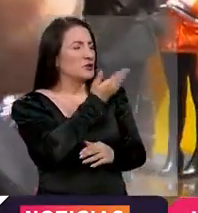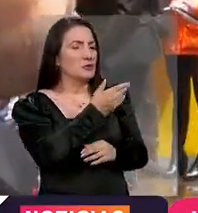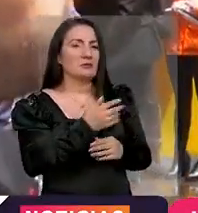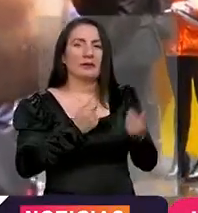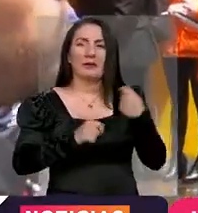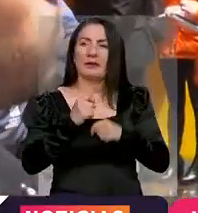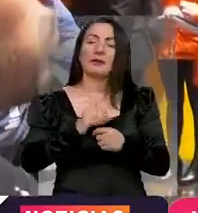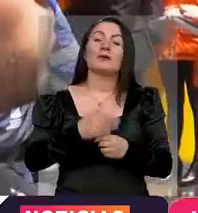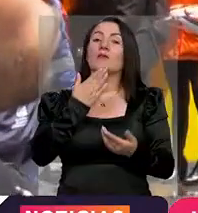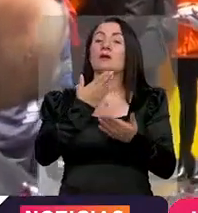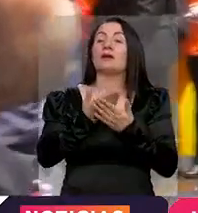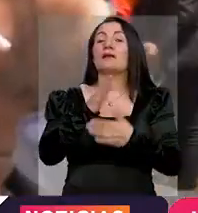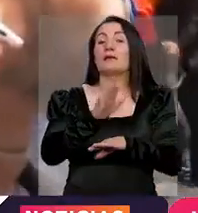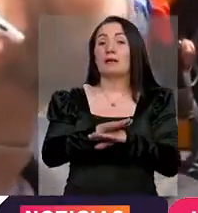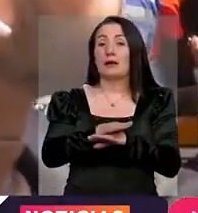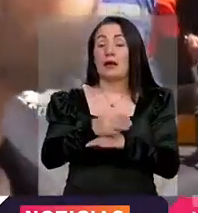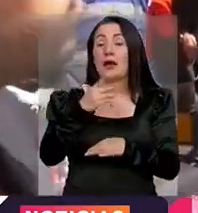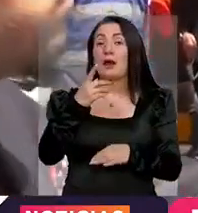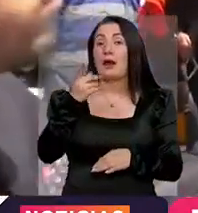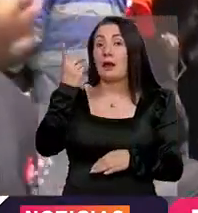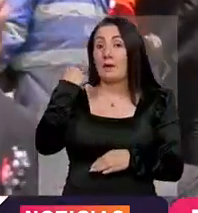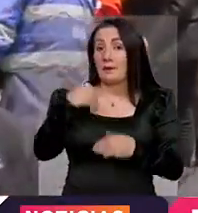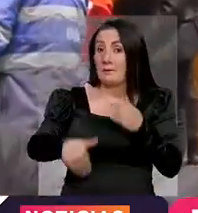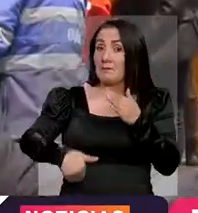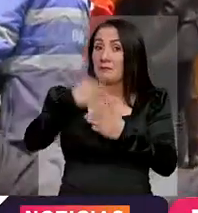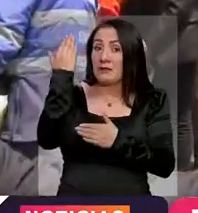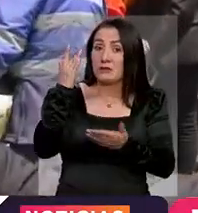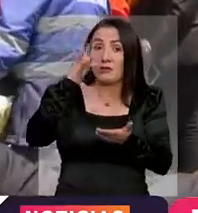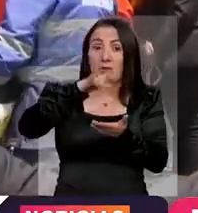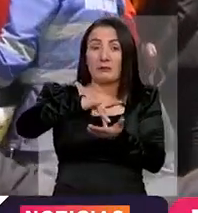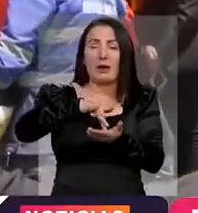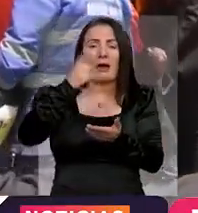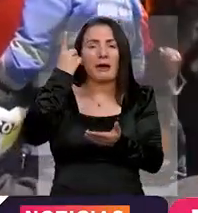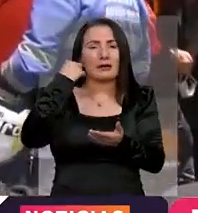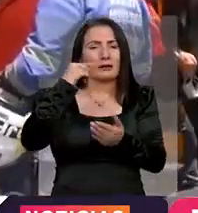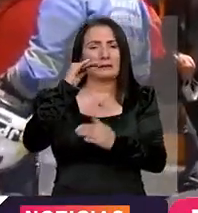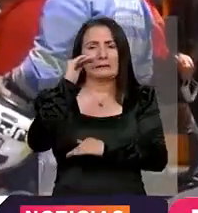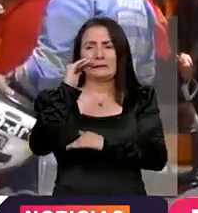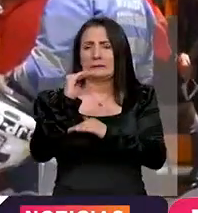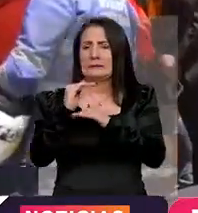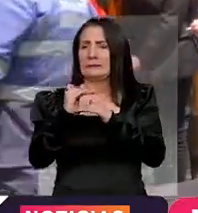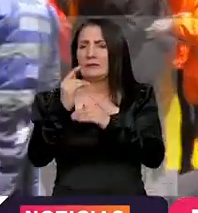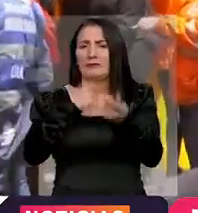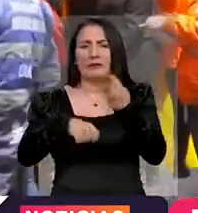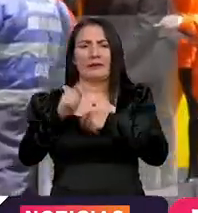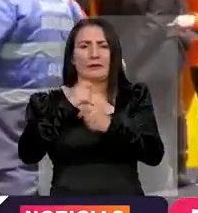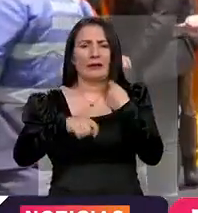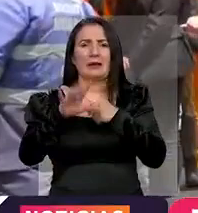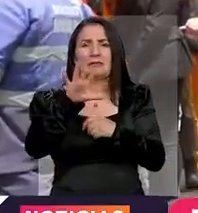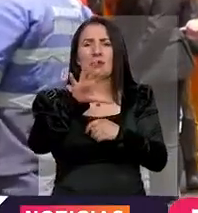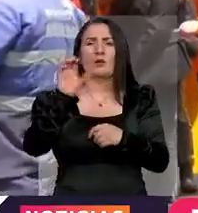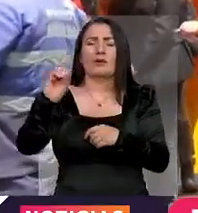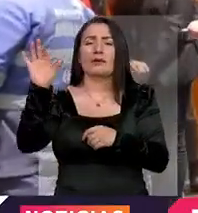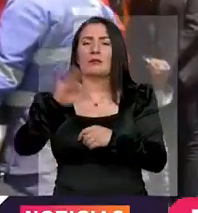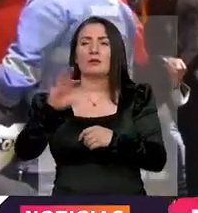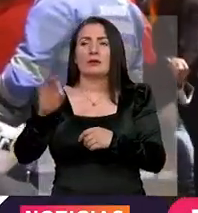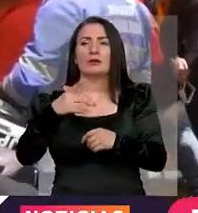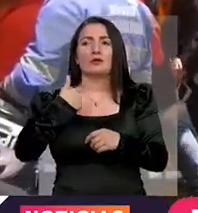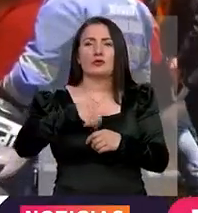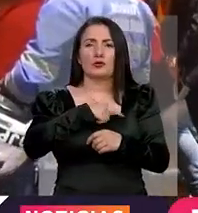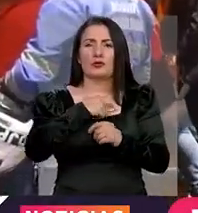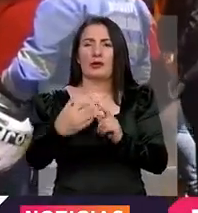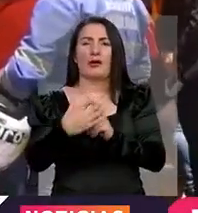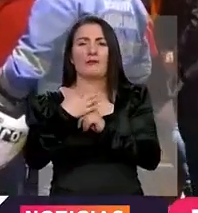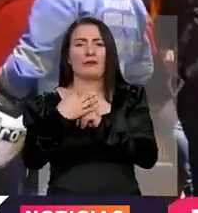ventas? Buenas tardes, ¿no? Pues desde el día de la intervención, que fue el día de ayer, se han disminuido bastante las ventas, más de un 50%, y pues nos